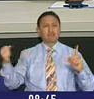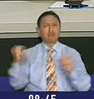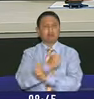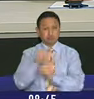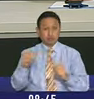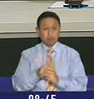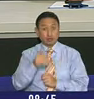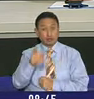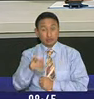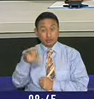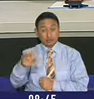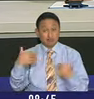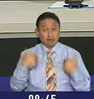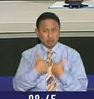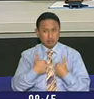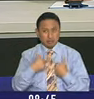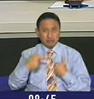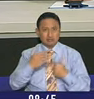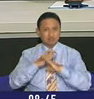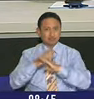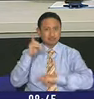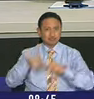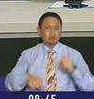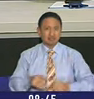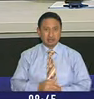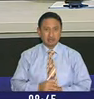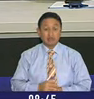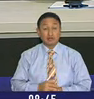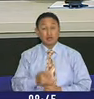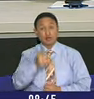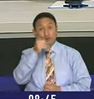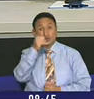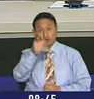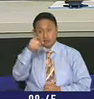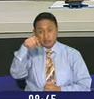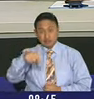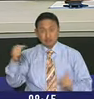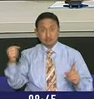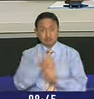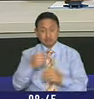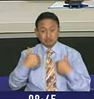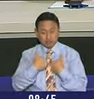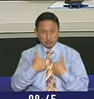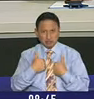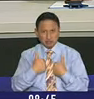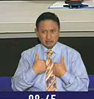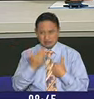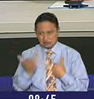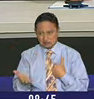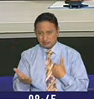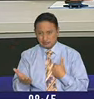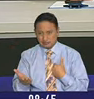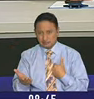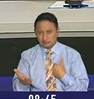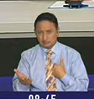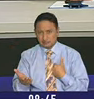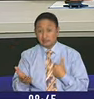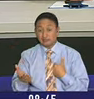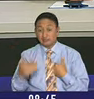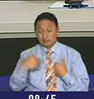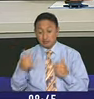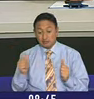El maltrato que usted infringe a seres que no pueden defenderse. Si usted trata de esa manera a este tipo de animales, a